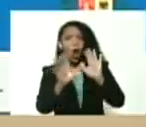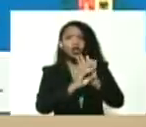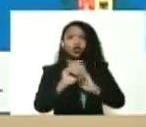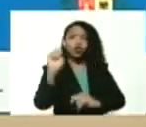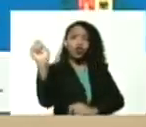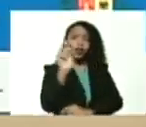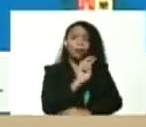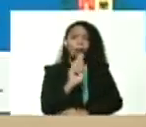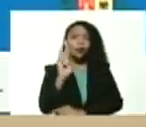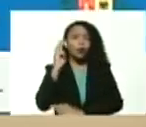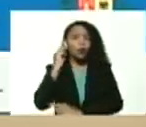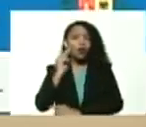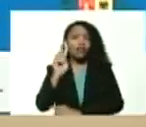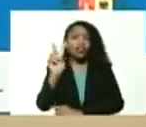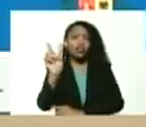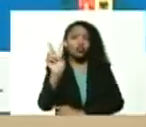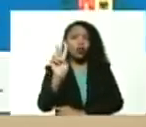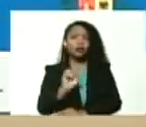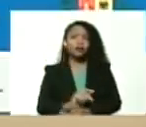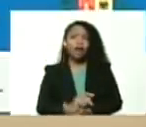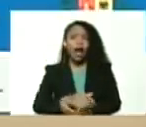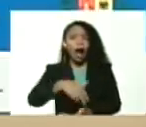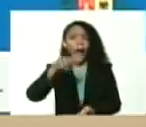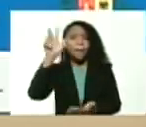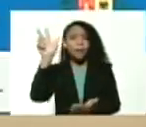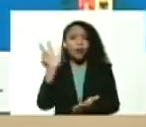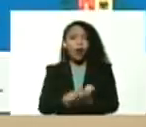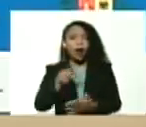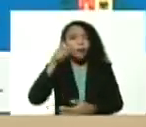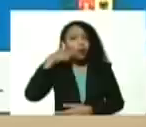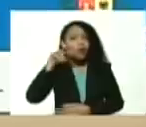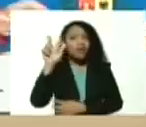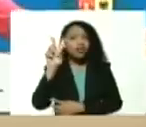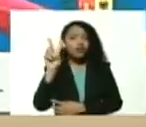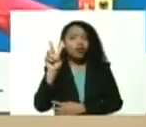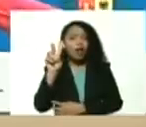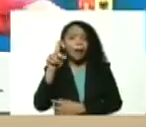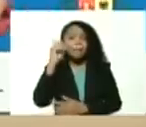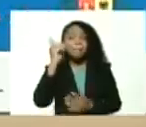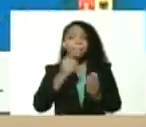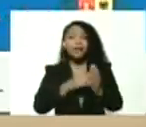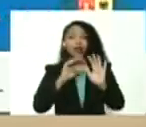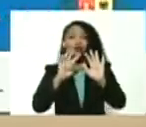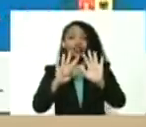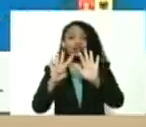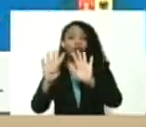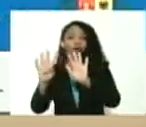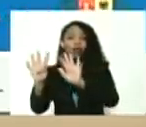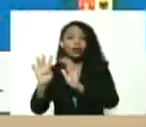República Bolivariana de Venezuela, aprobada por el pueblo venezolano en